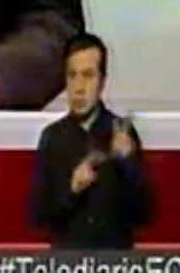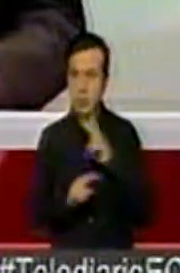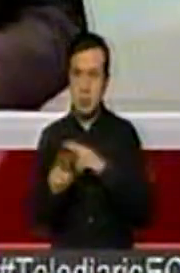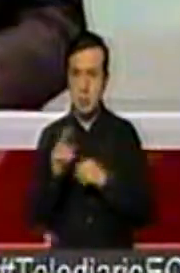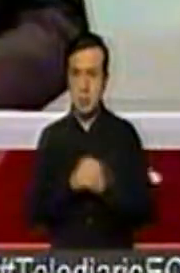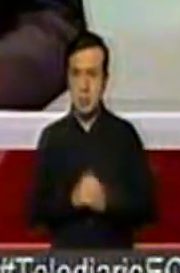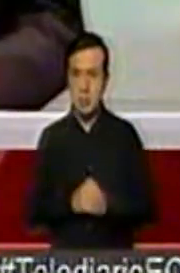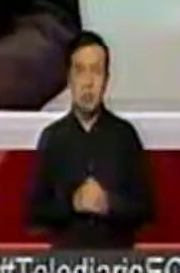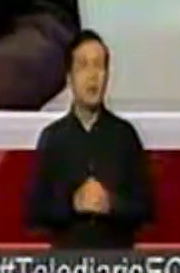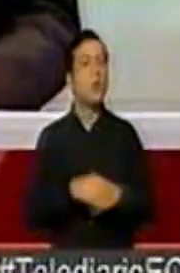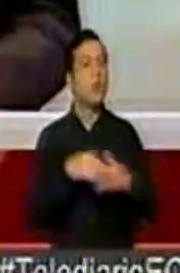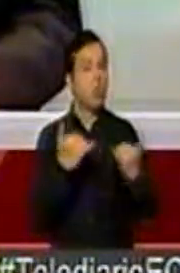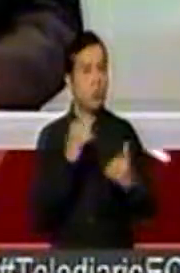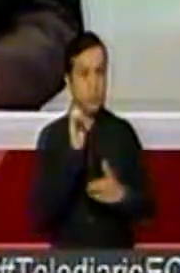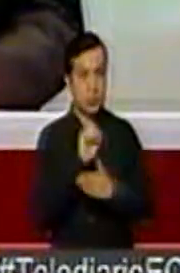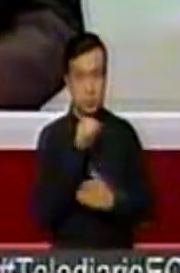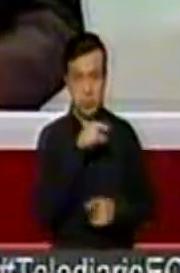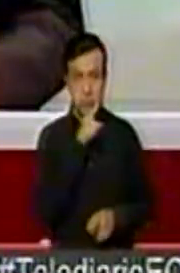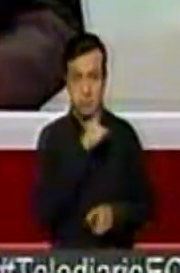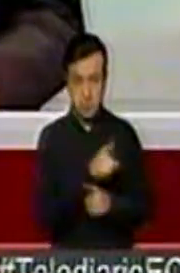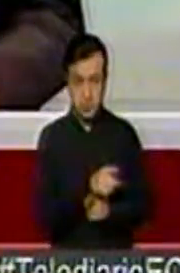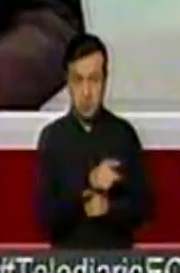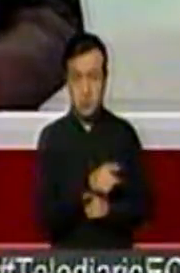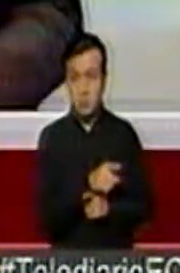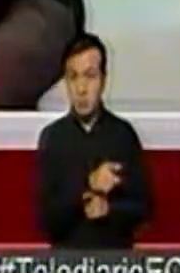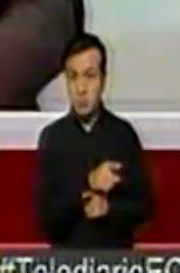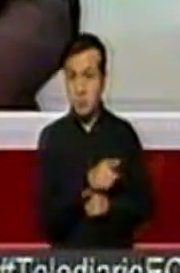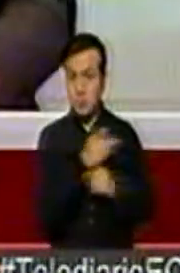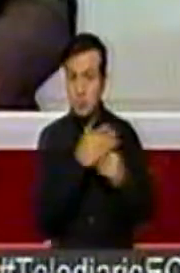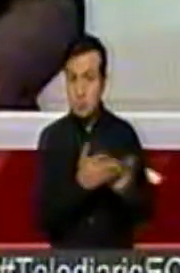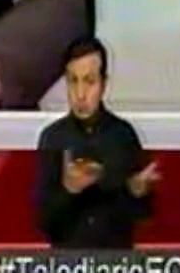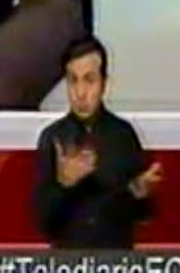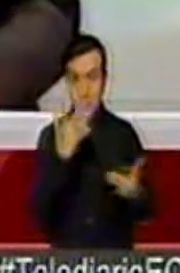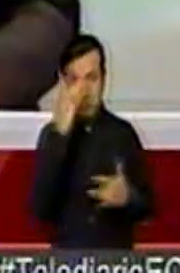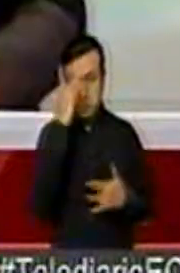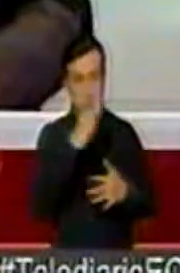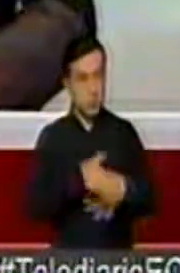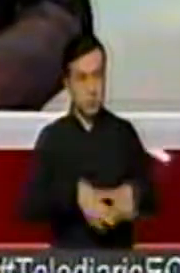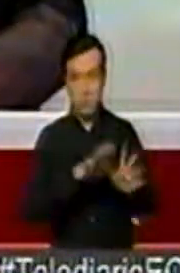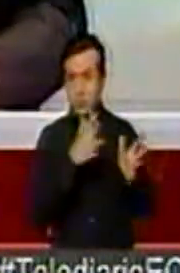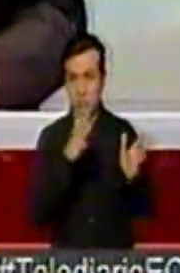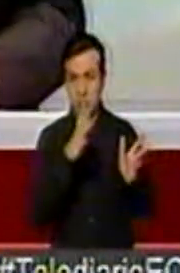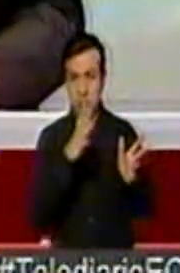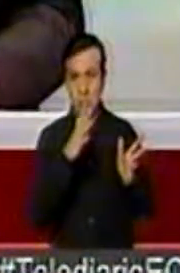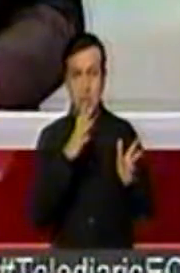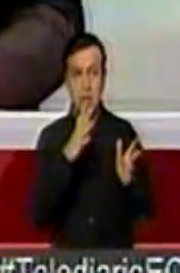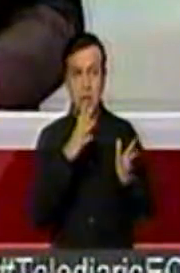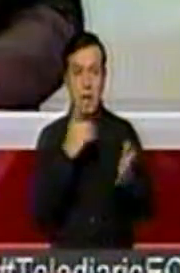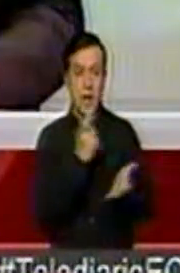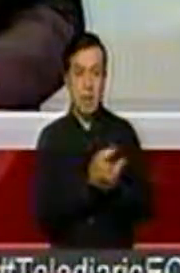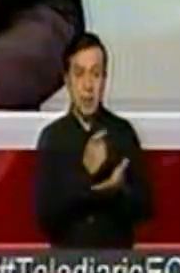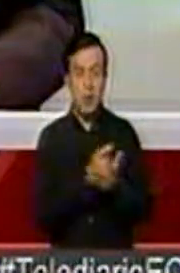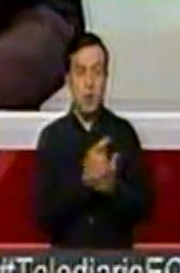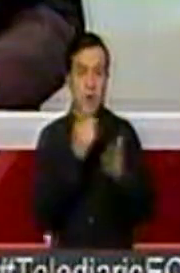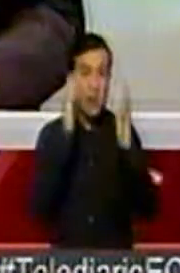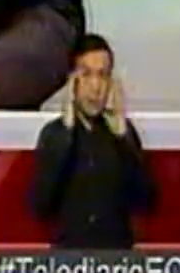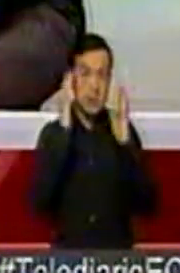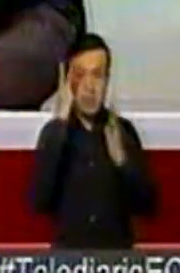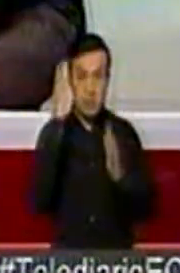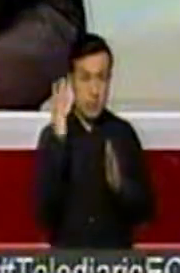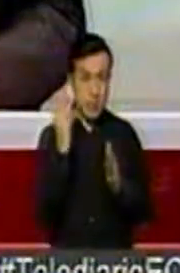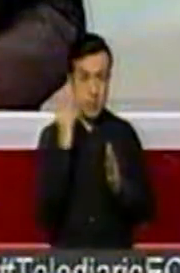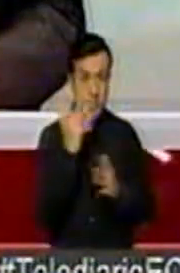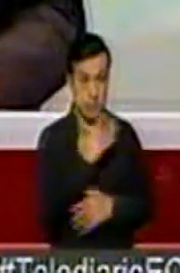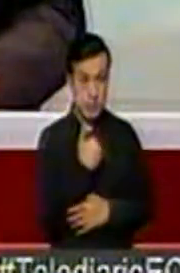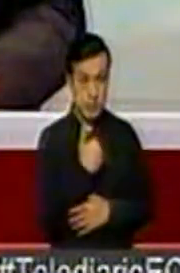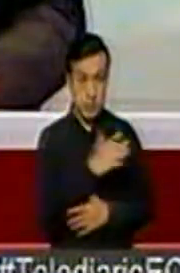Ecuador sí puede garantizar que no existe esta enfermedad de cabeza amarilla que se ha atribuido al camarón que estaba llegando a China.